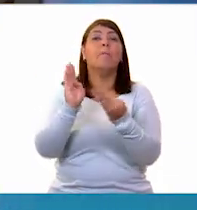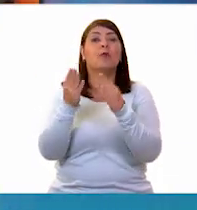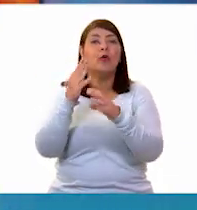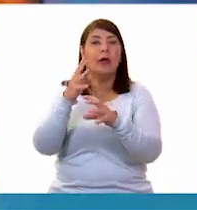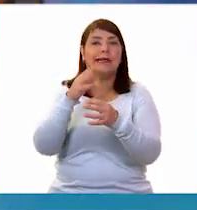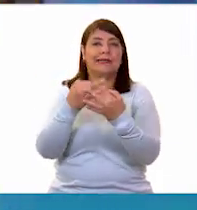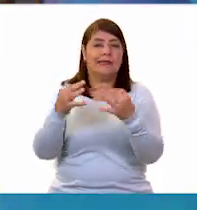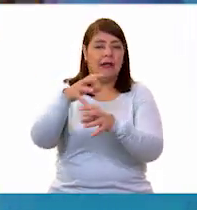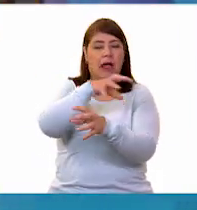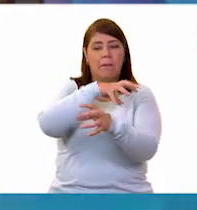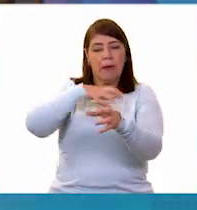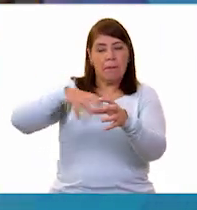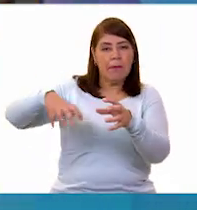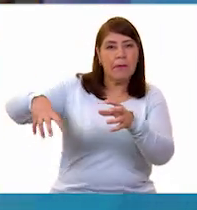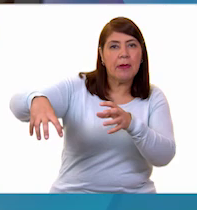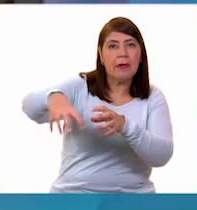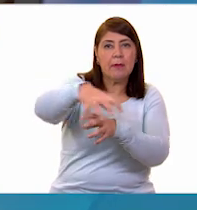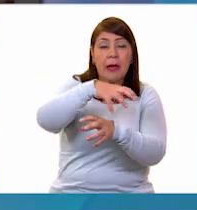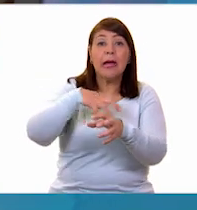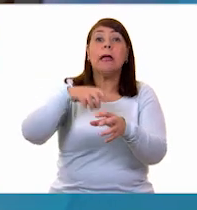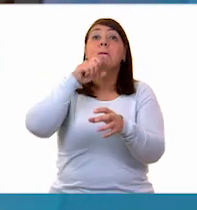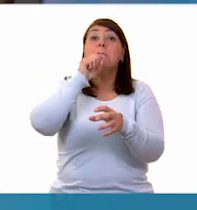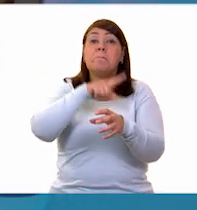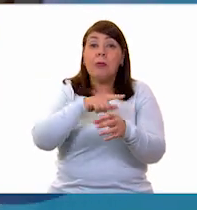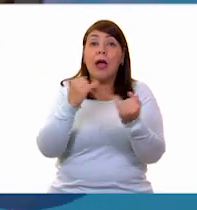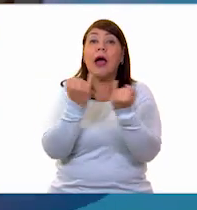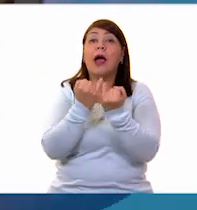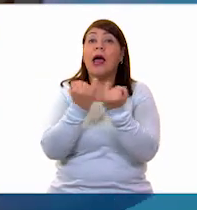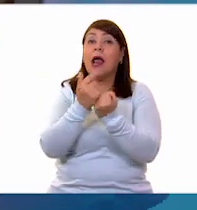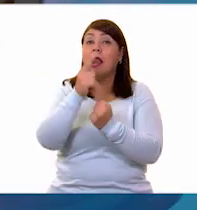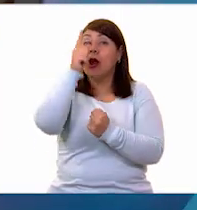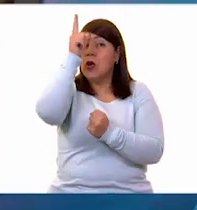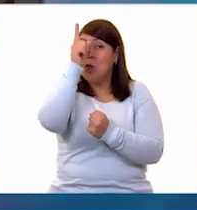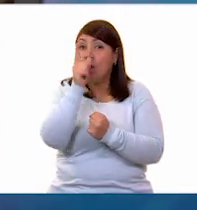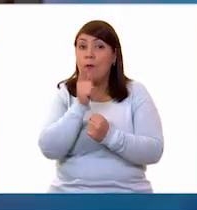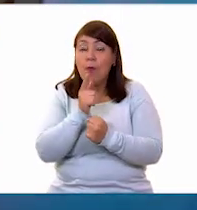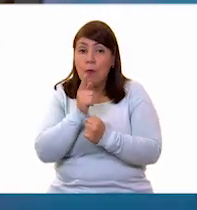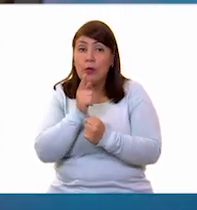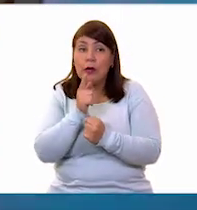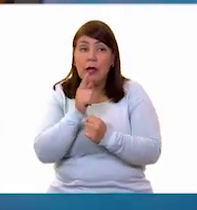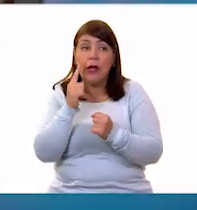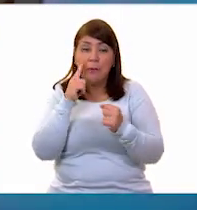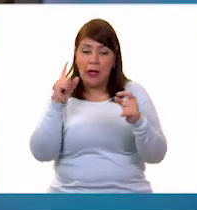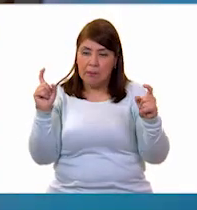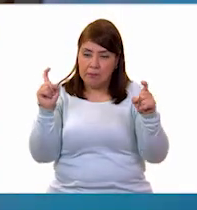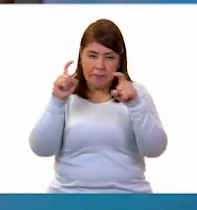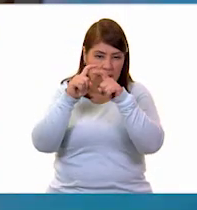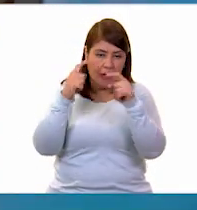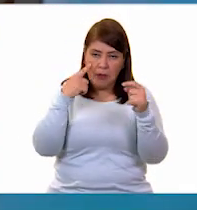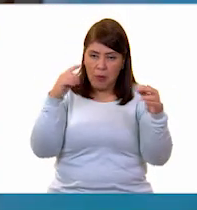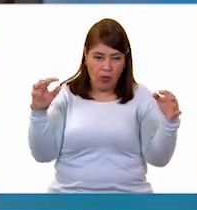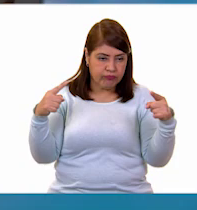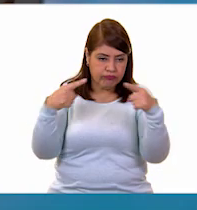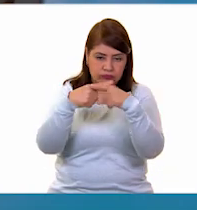Y la Luna también tiene una trayectoria, pero se cruzan. Así es que estudiando los